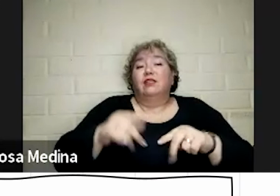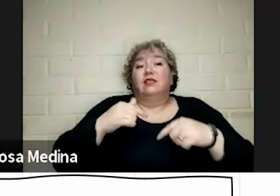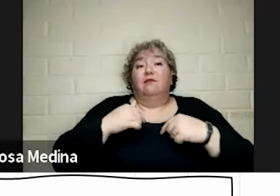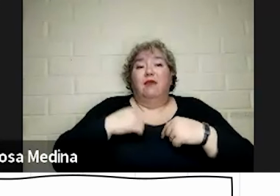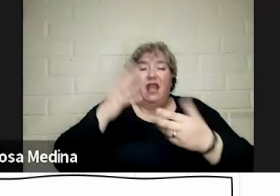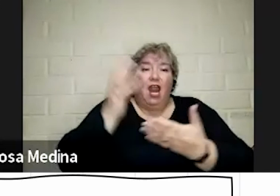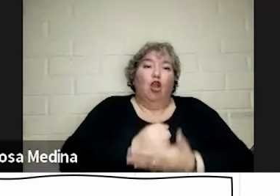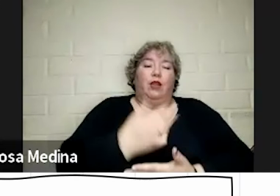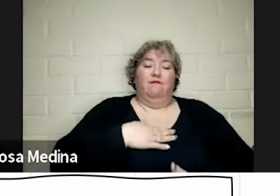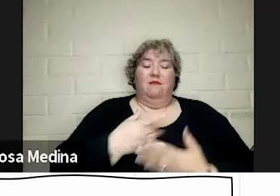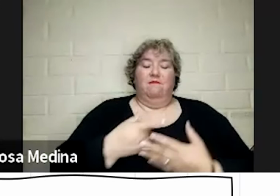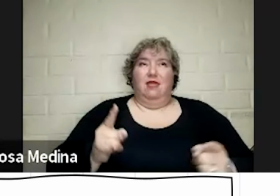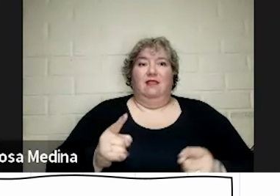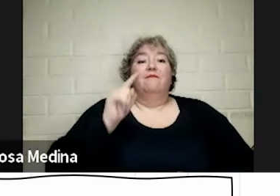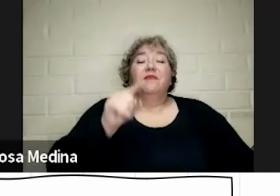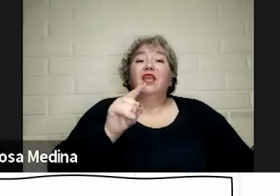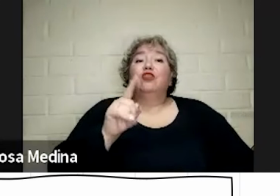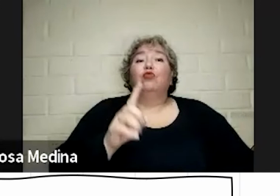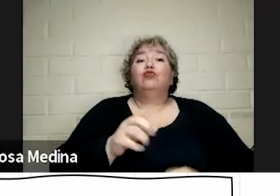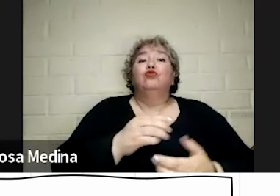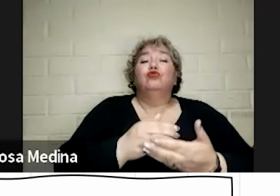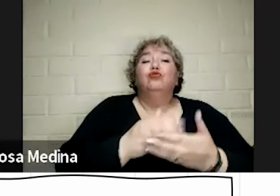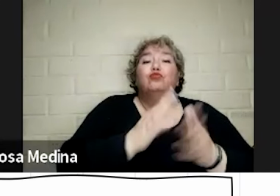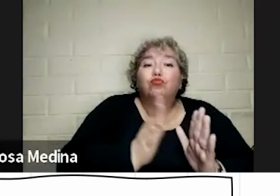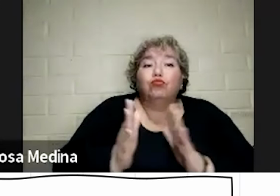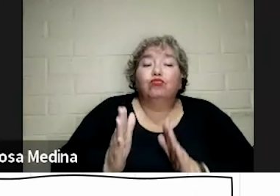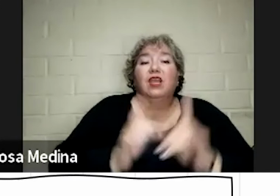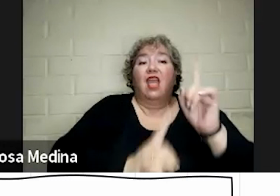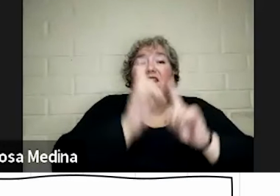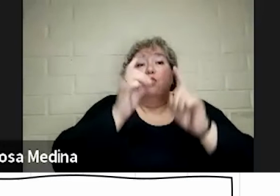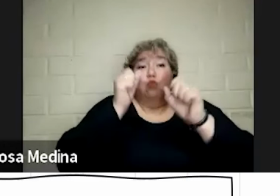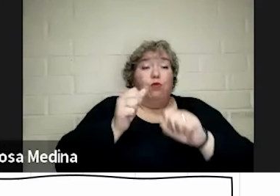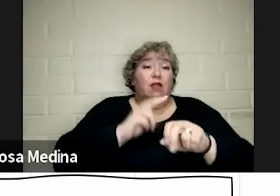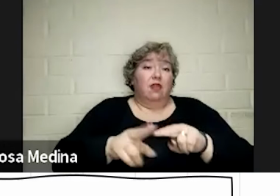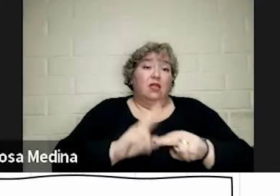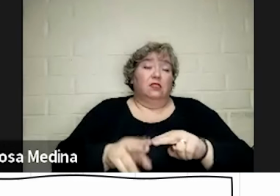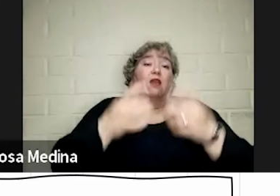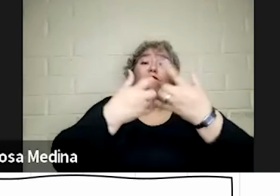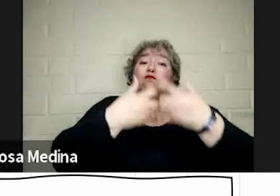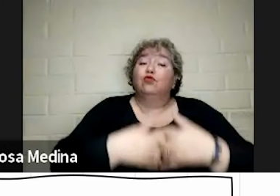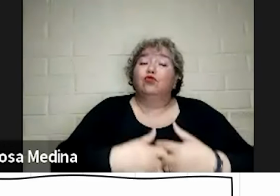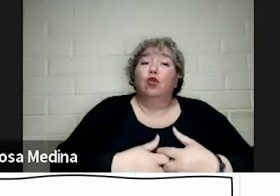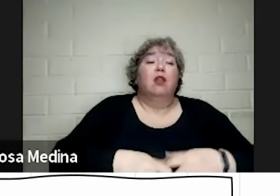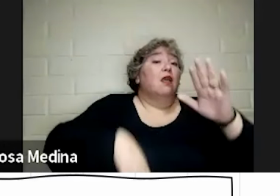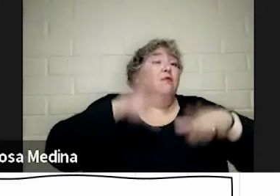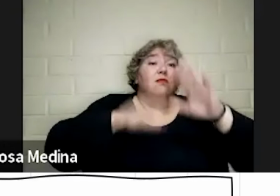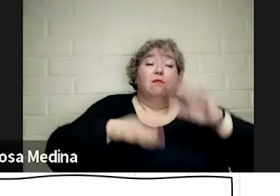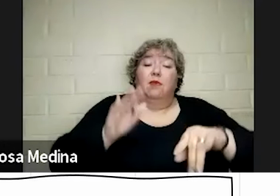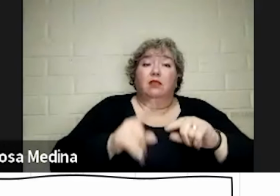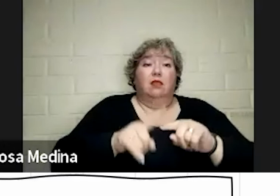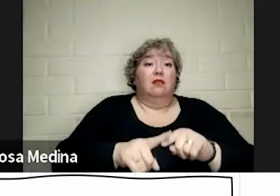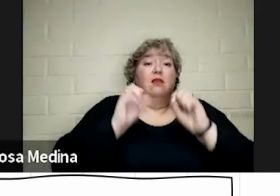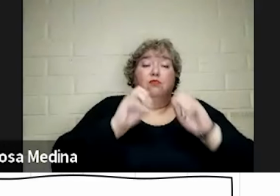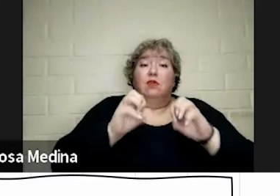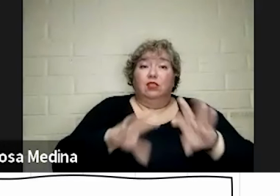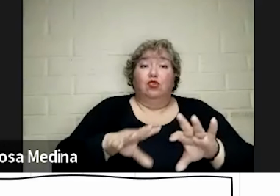mi meta. Ya, estos son organizadores que cada uno puede hacer en función del tipo de educación en la que está trabajando. También se